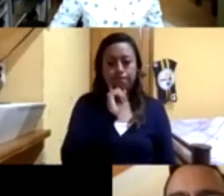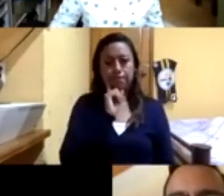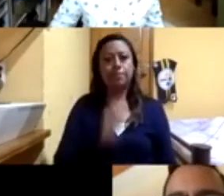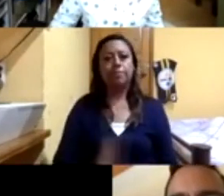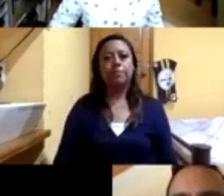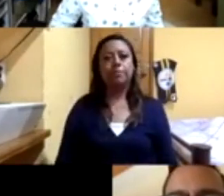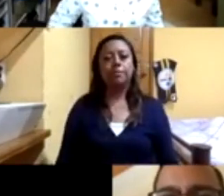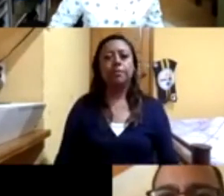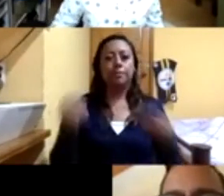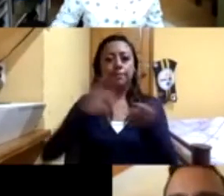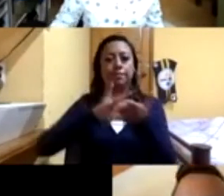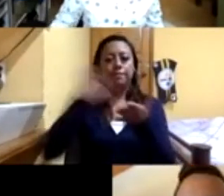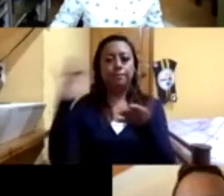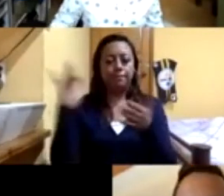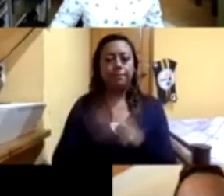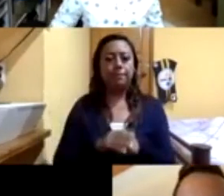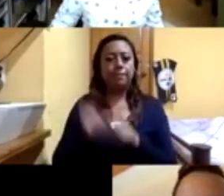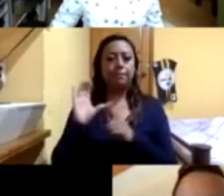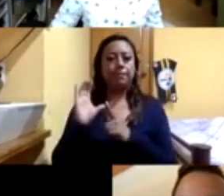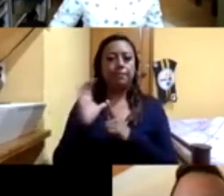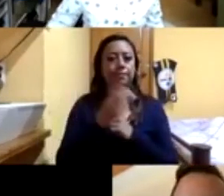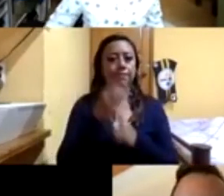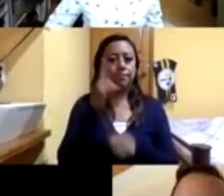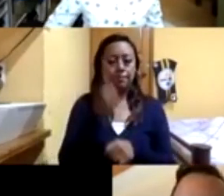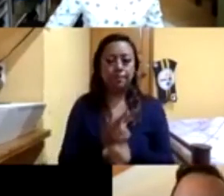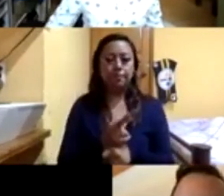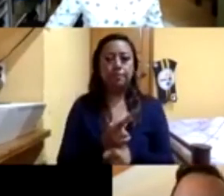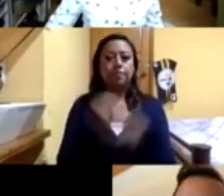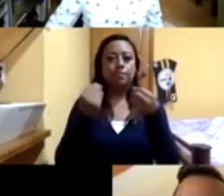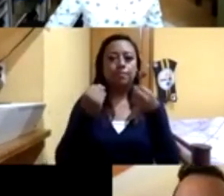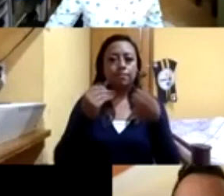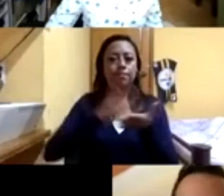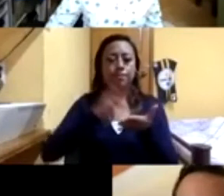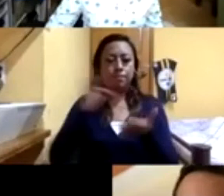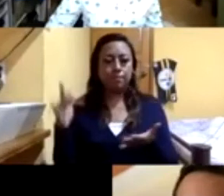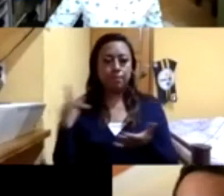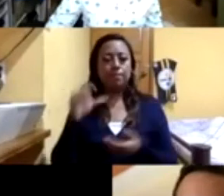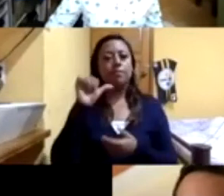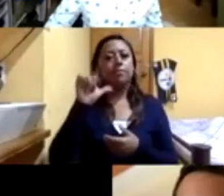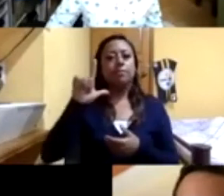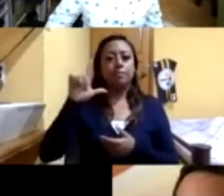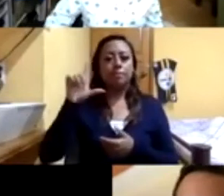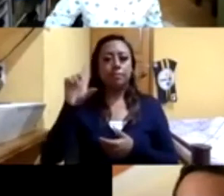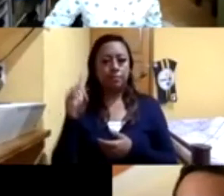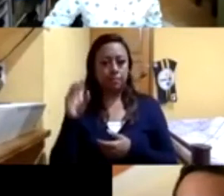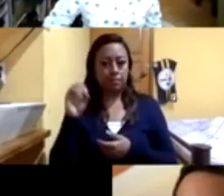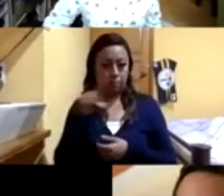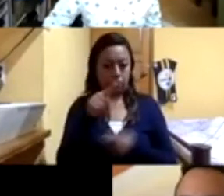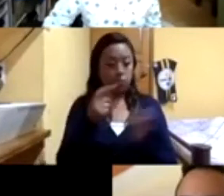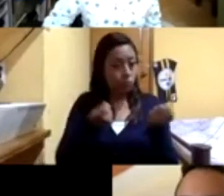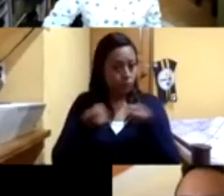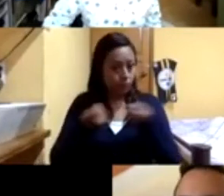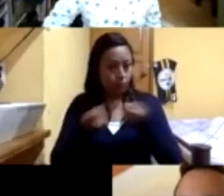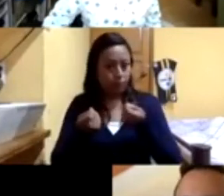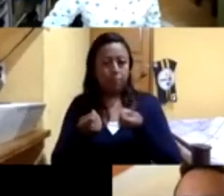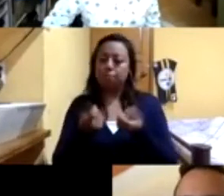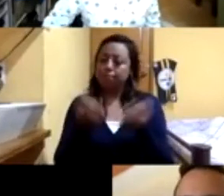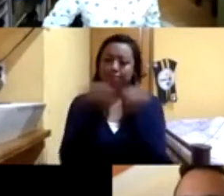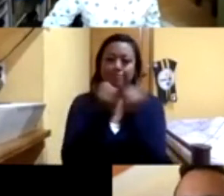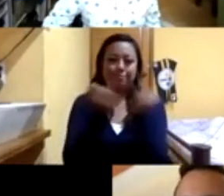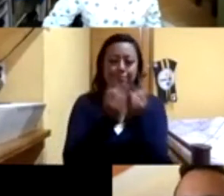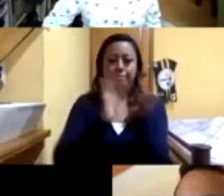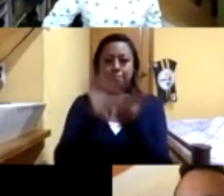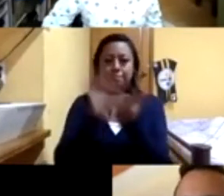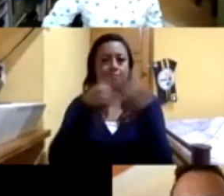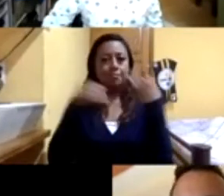Muchas gracias, comisionada. Muchas gracias, Aldo, por la moderación. Desde luego también a todos los invitados, ponentes el